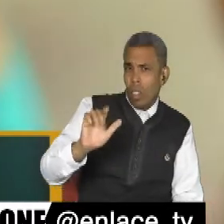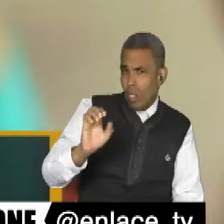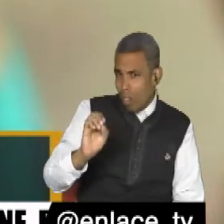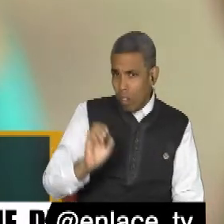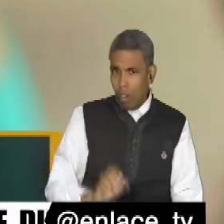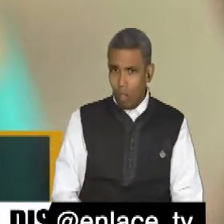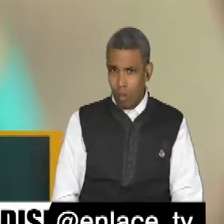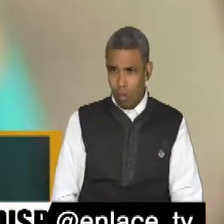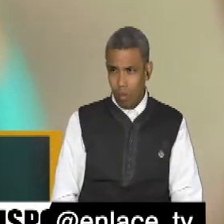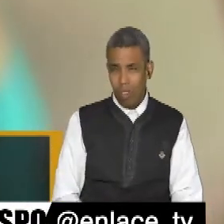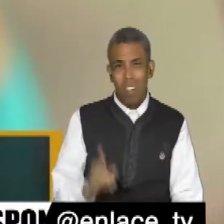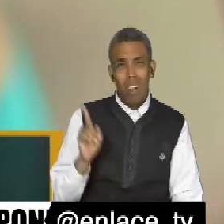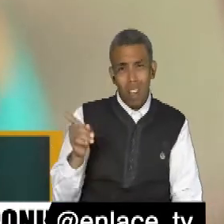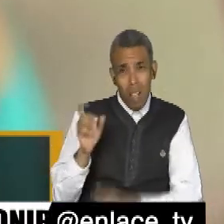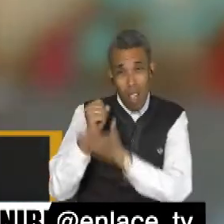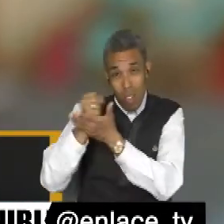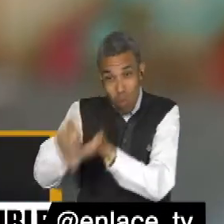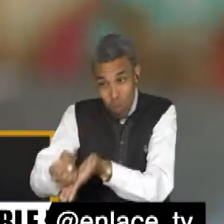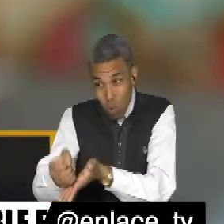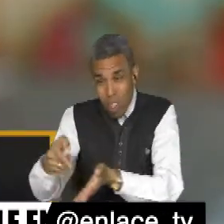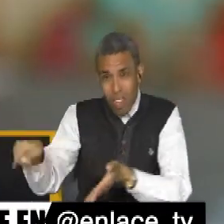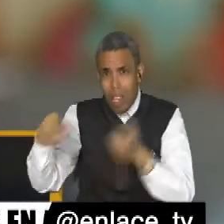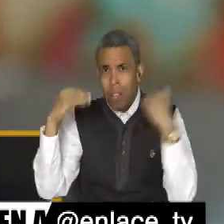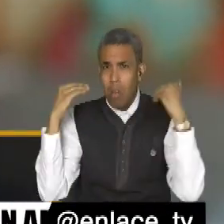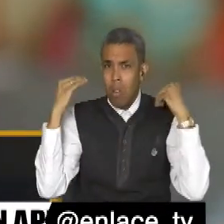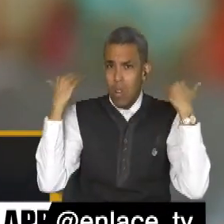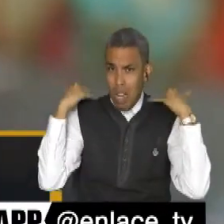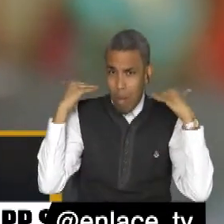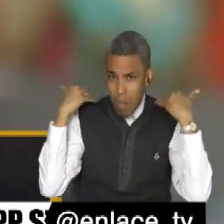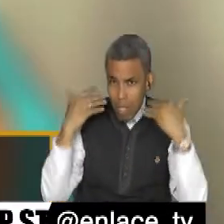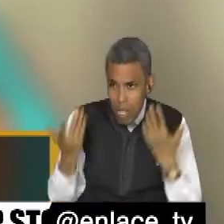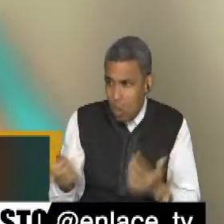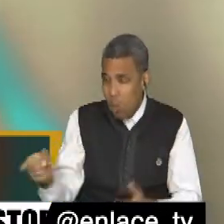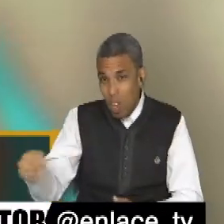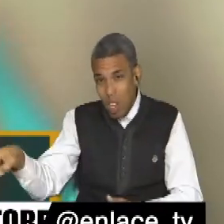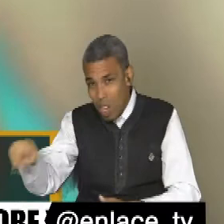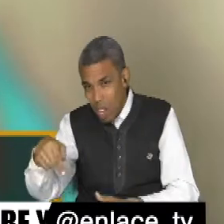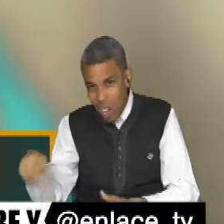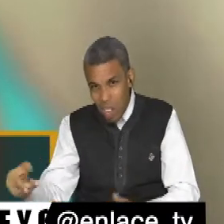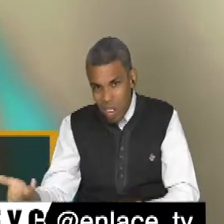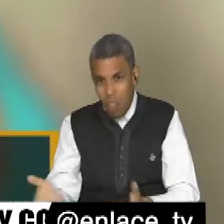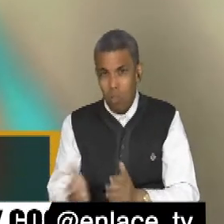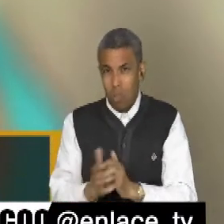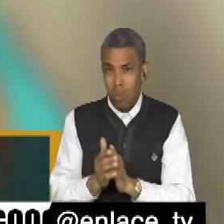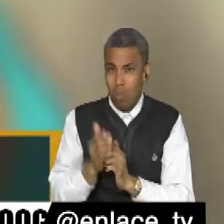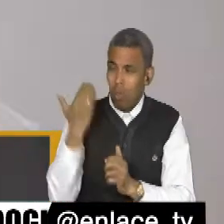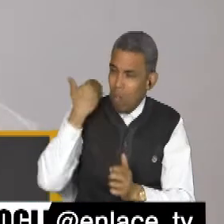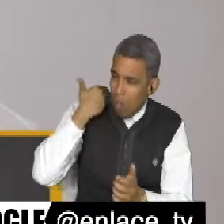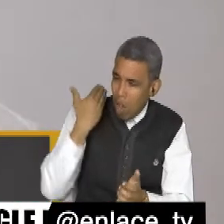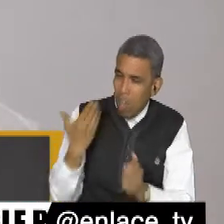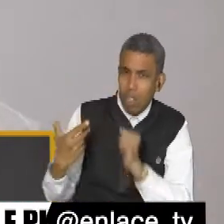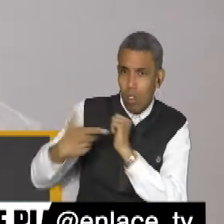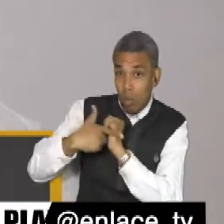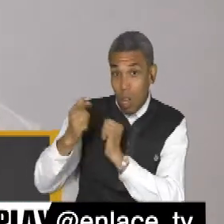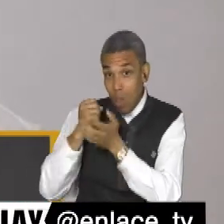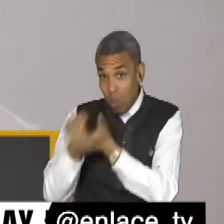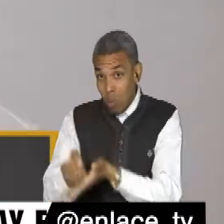institucionalidad como tal, como víctimas de población desplazada que salían de San Pablo. Estamos como